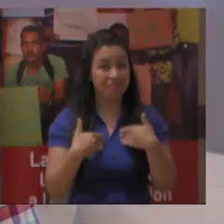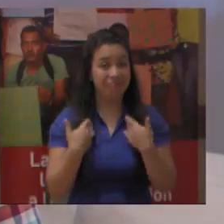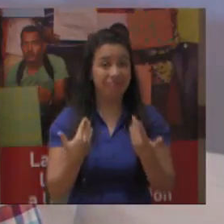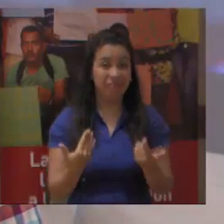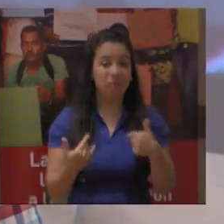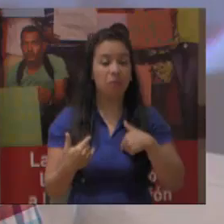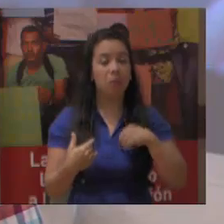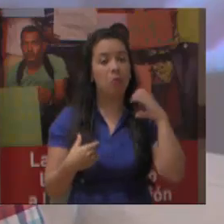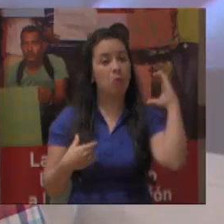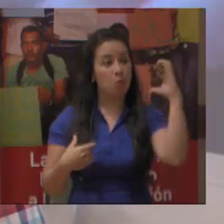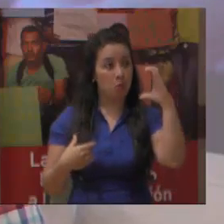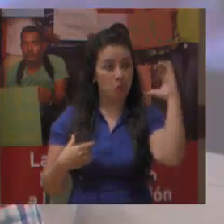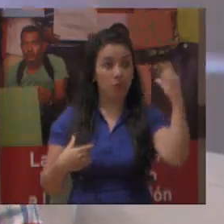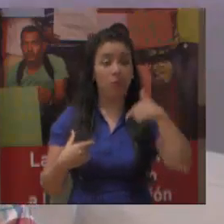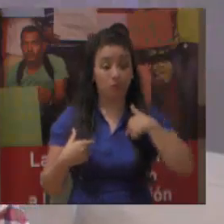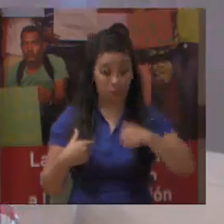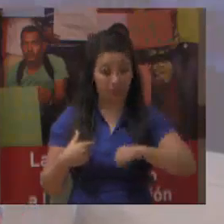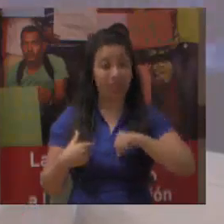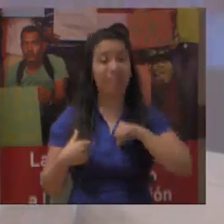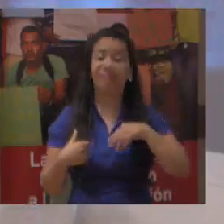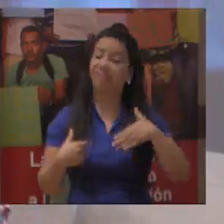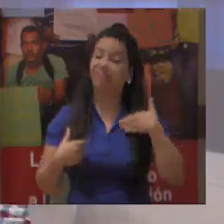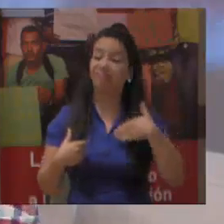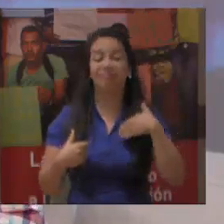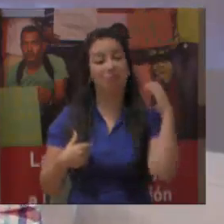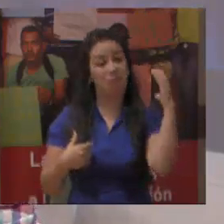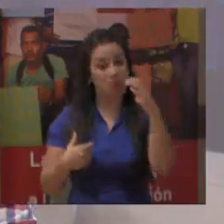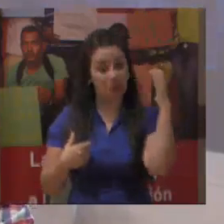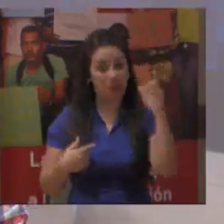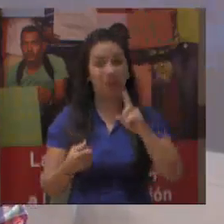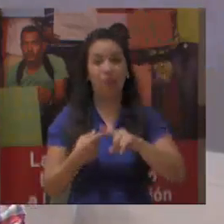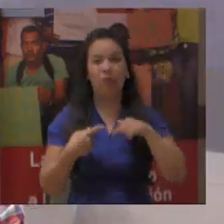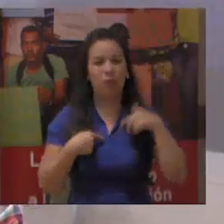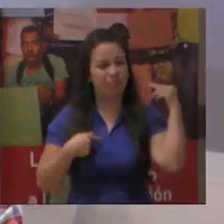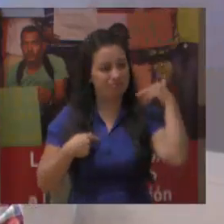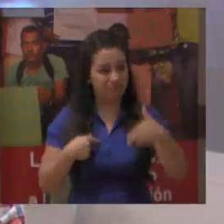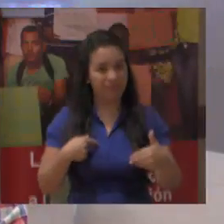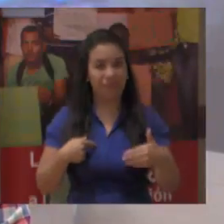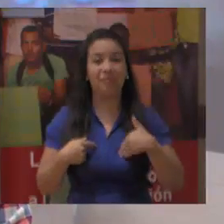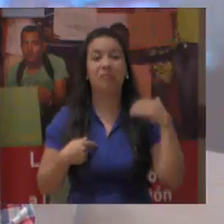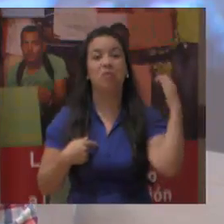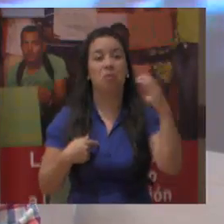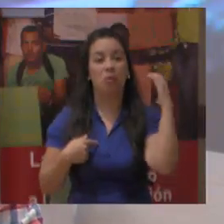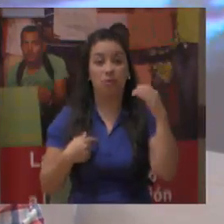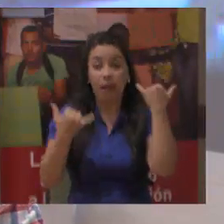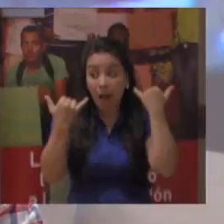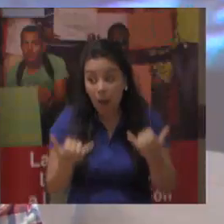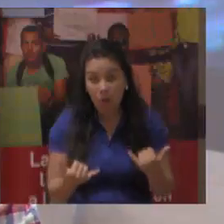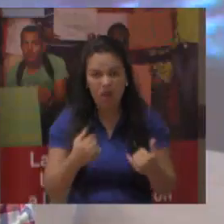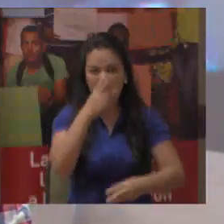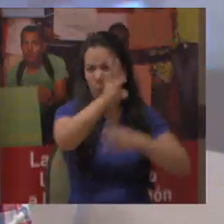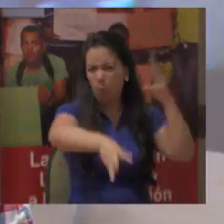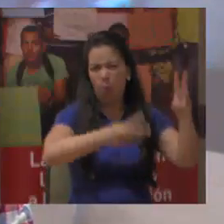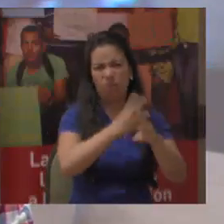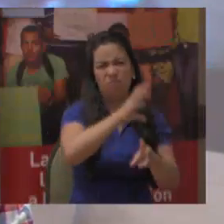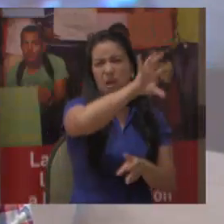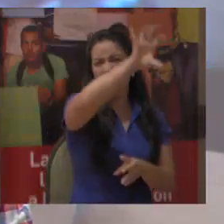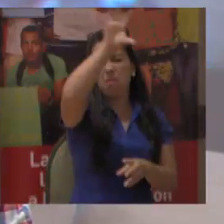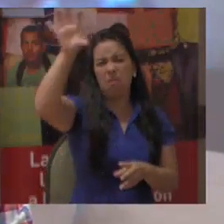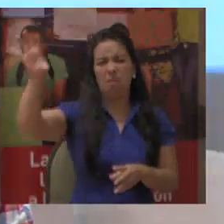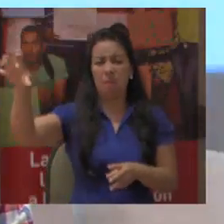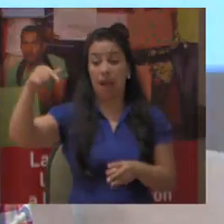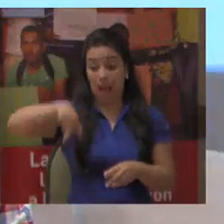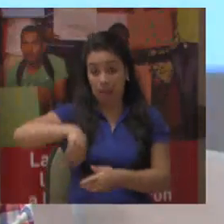de colombiano, y con orgullo de haber hecho parte de toda esa historia, y es hoy tenemos el mejor proceso de reintegración del mundo. Y es